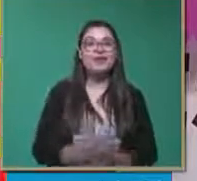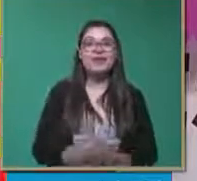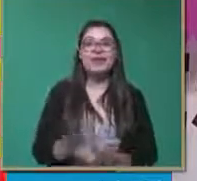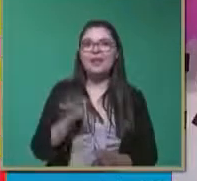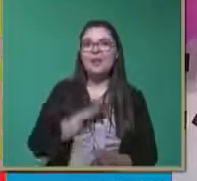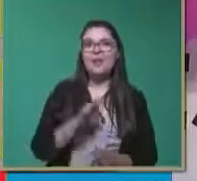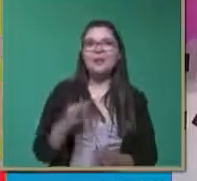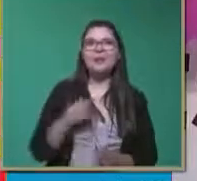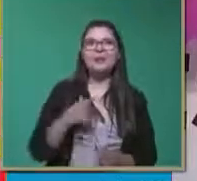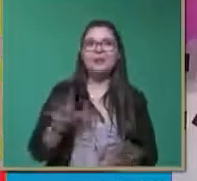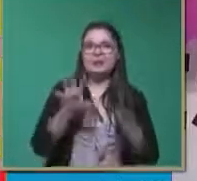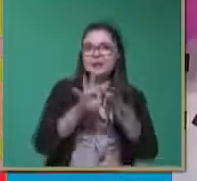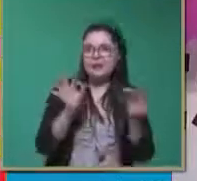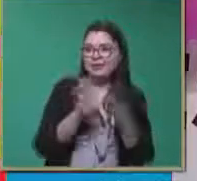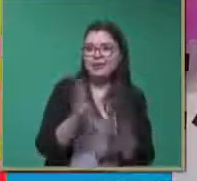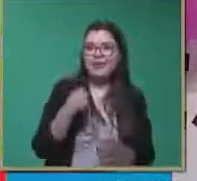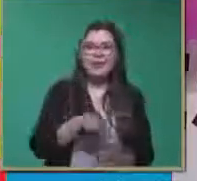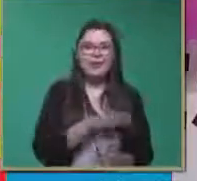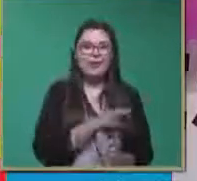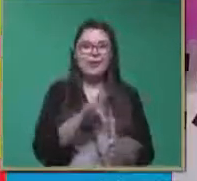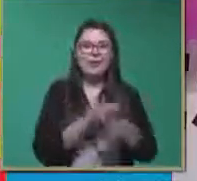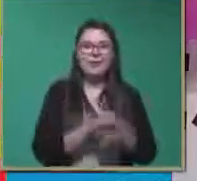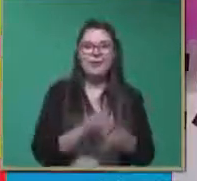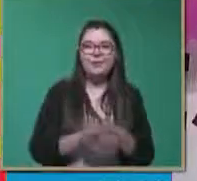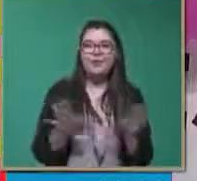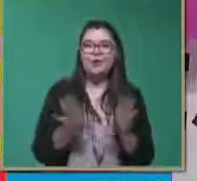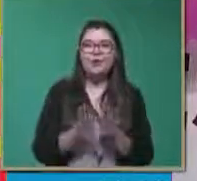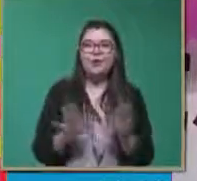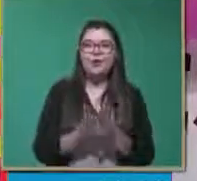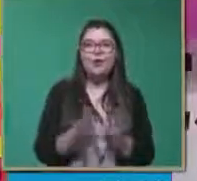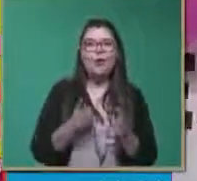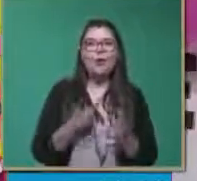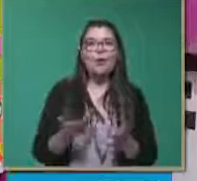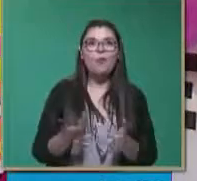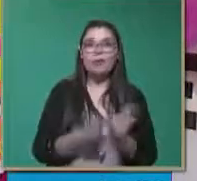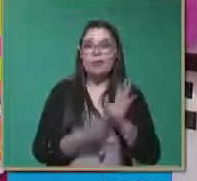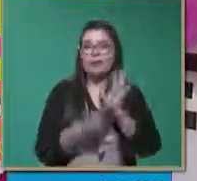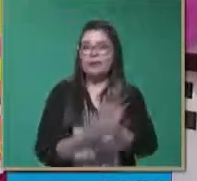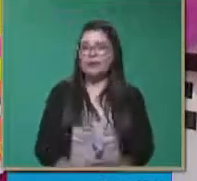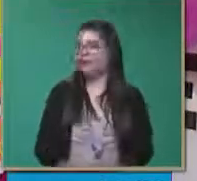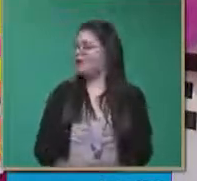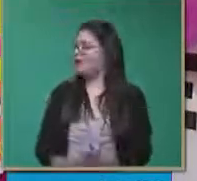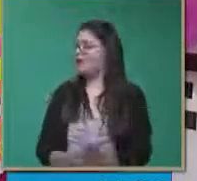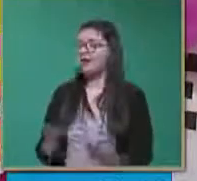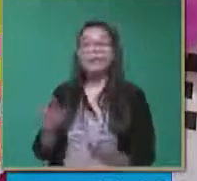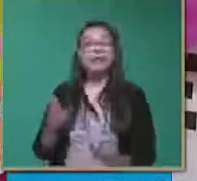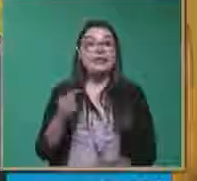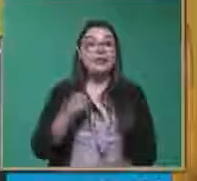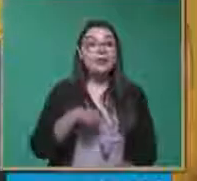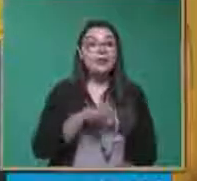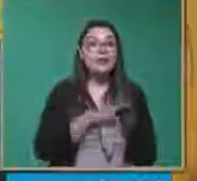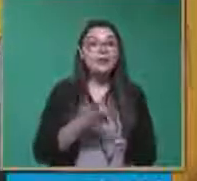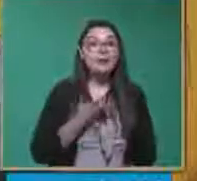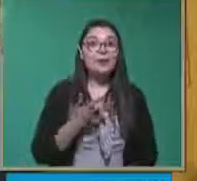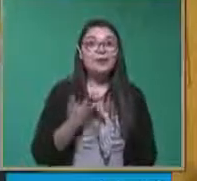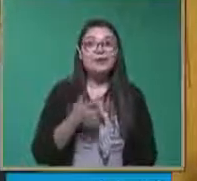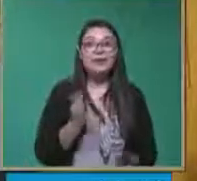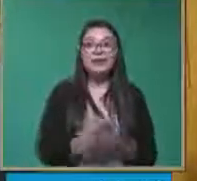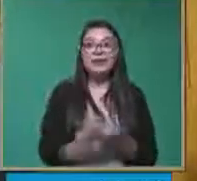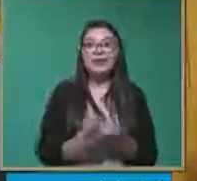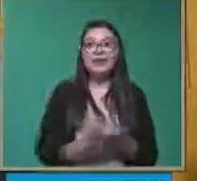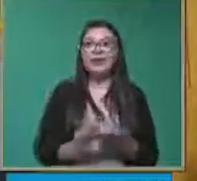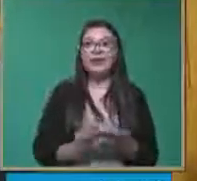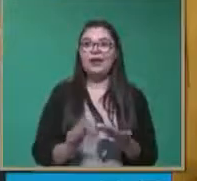a nuestros amigos cómo llevarlos a cabo. Y en caso de que tengamos que escribirlos, pues hay que escribirlos en